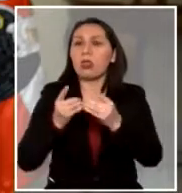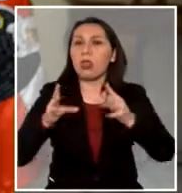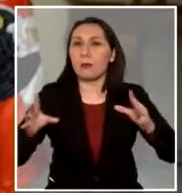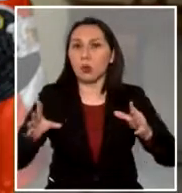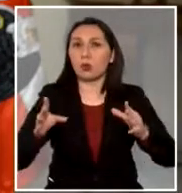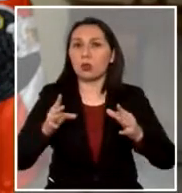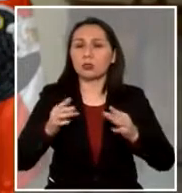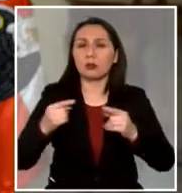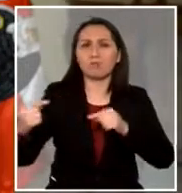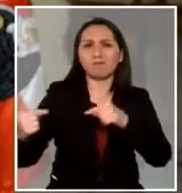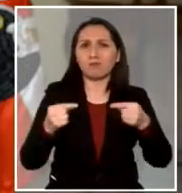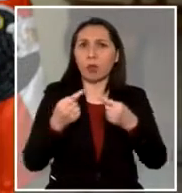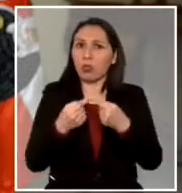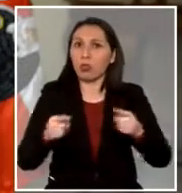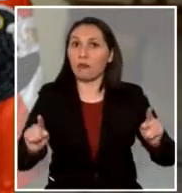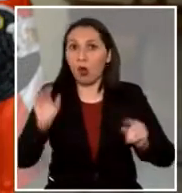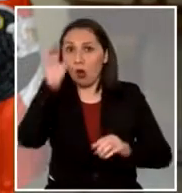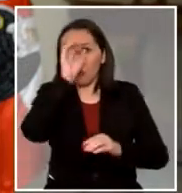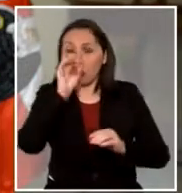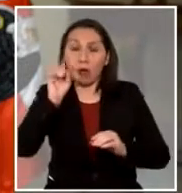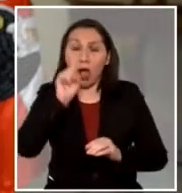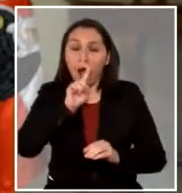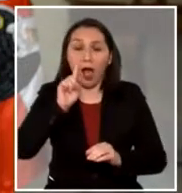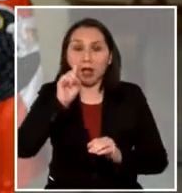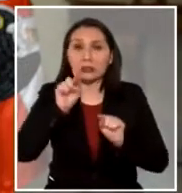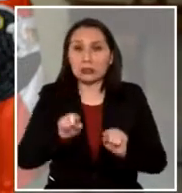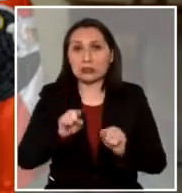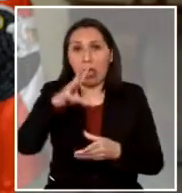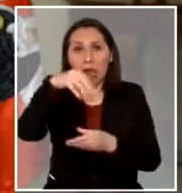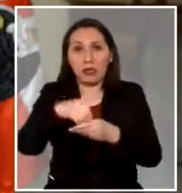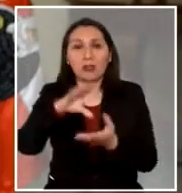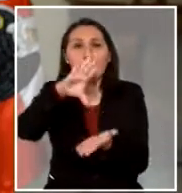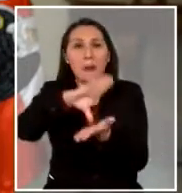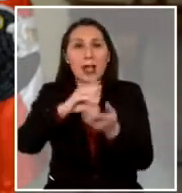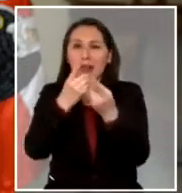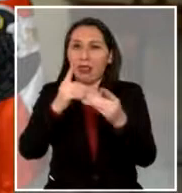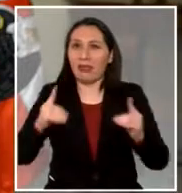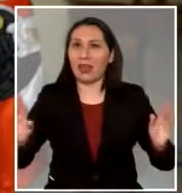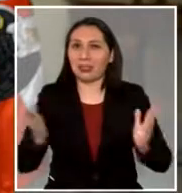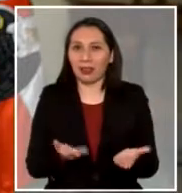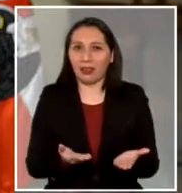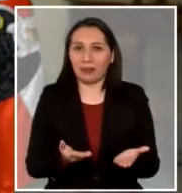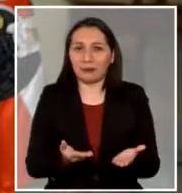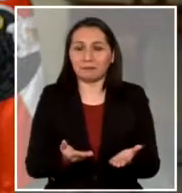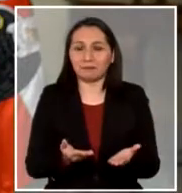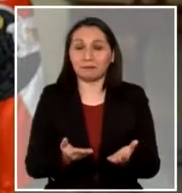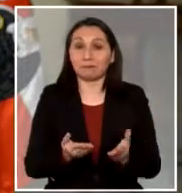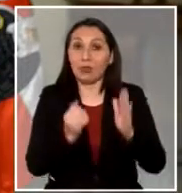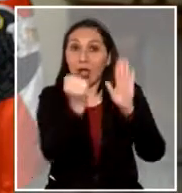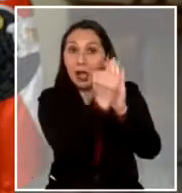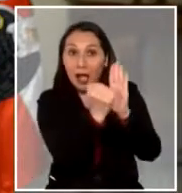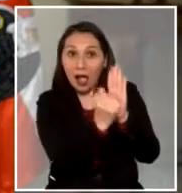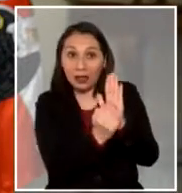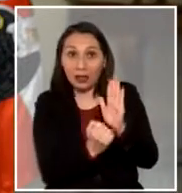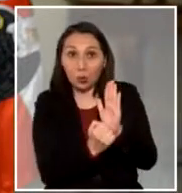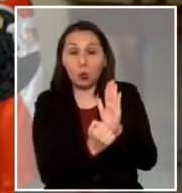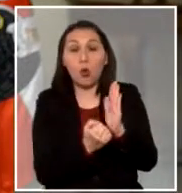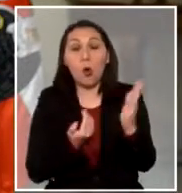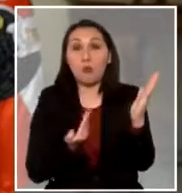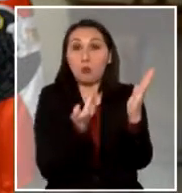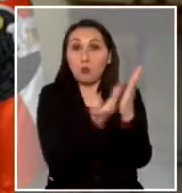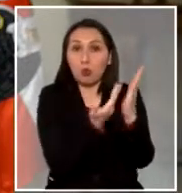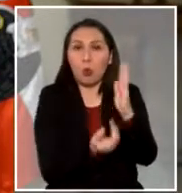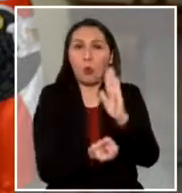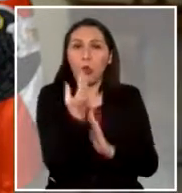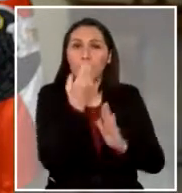nuestras diferencias que son propias de un país diverso con todos sus artículos la propuesta de